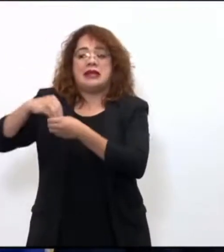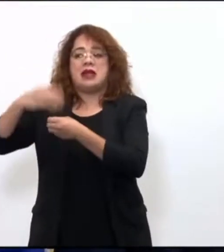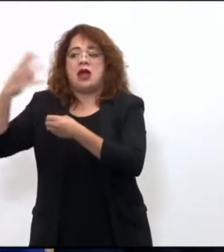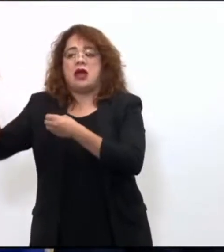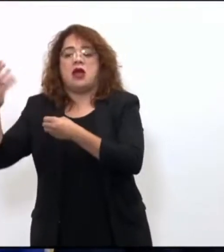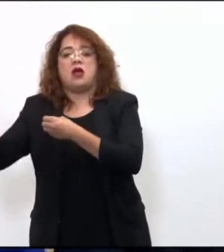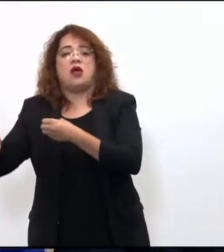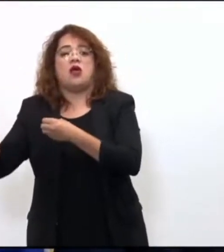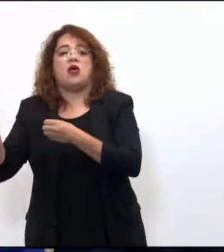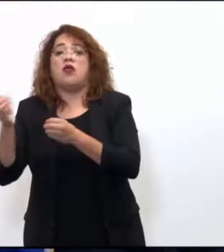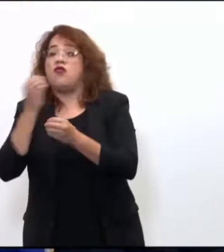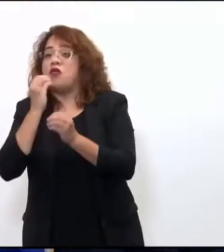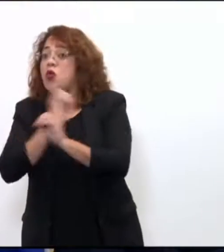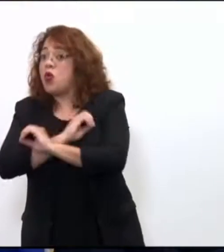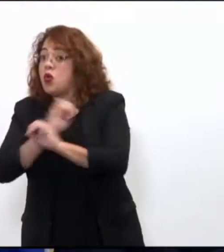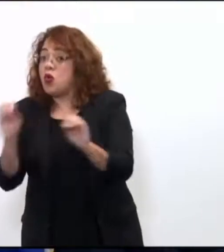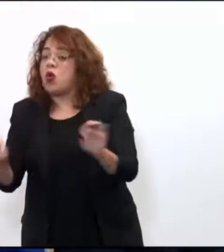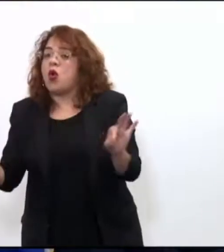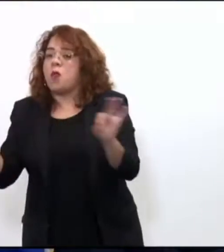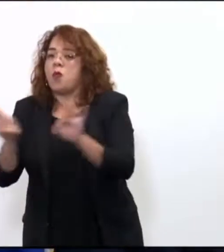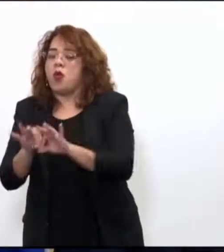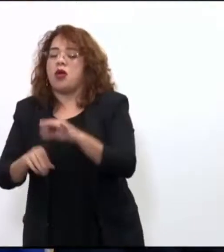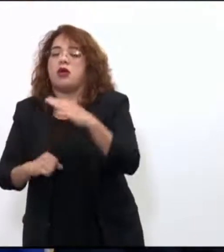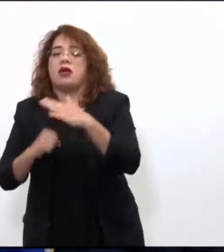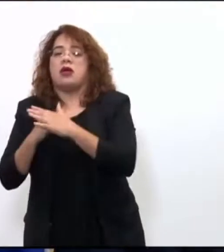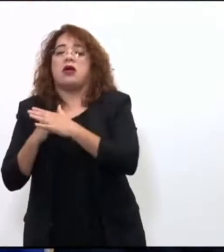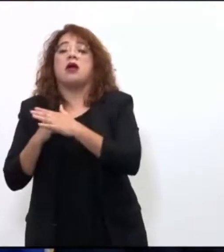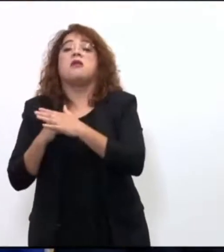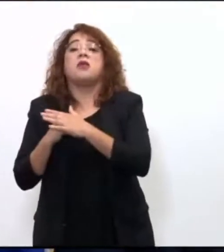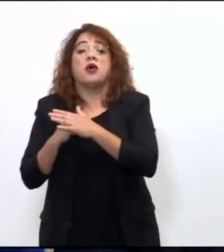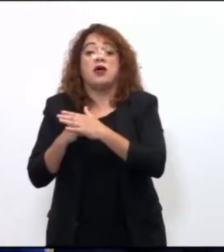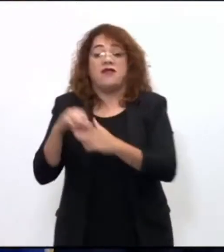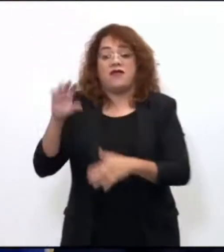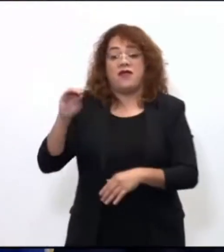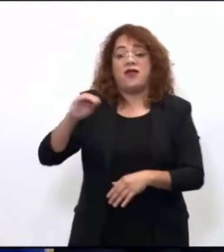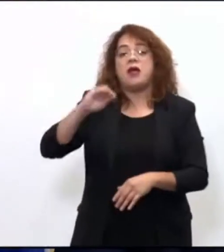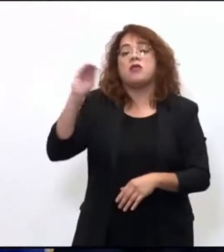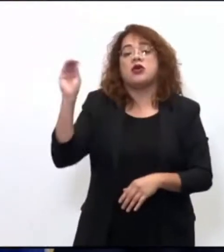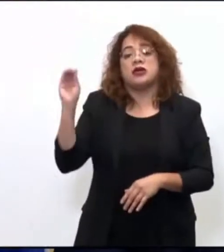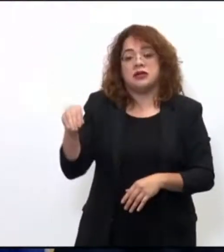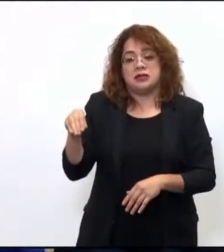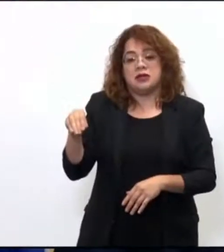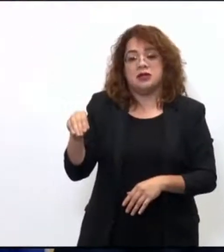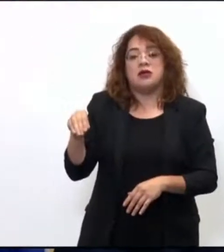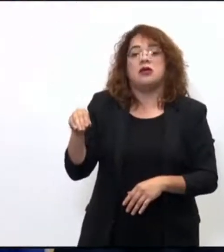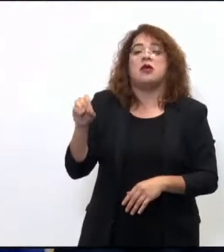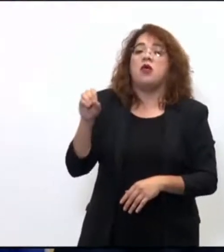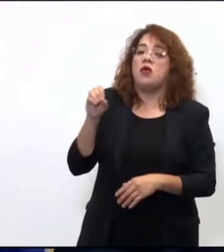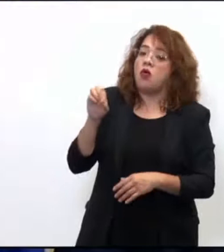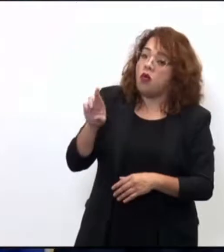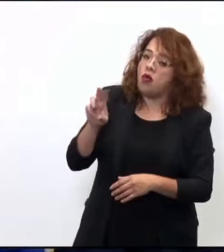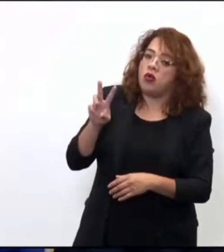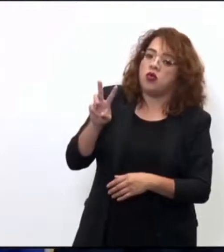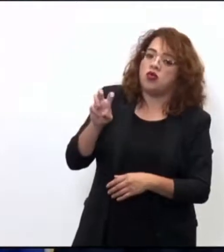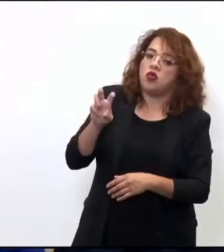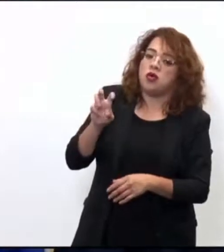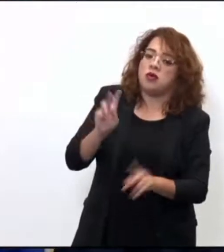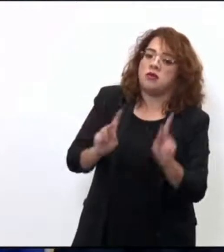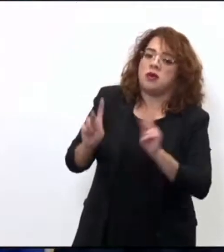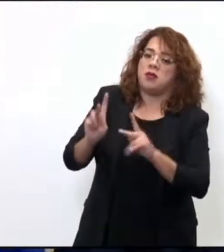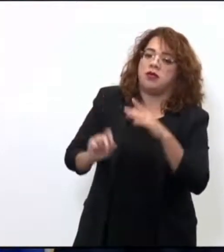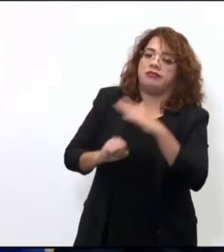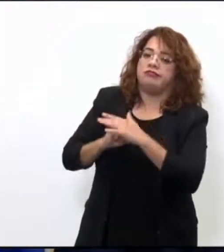sin servir comida. La capacidad interior está limitada al 50% de la